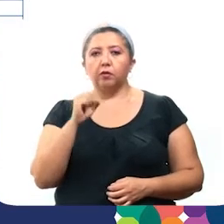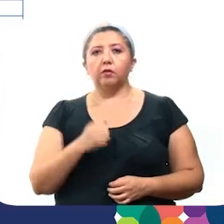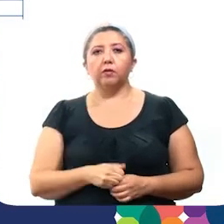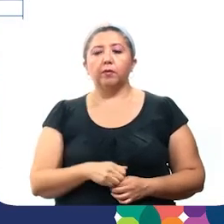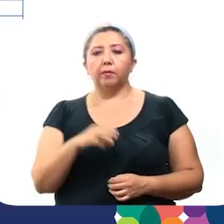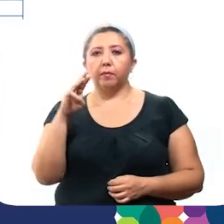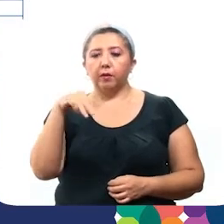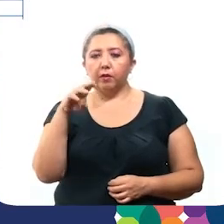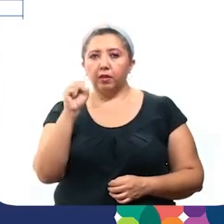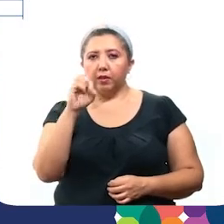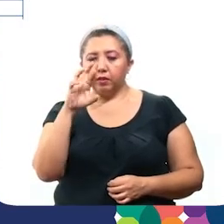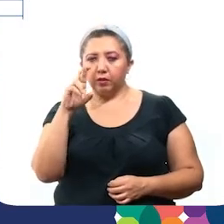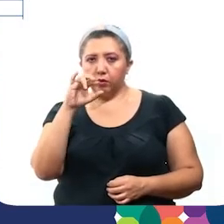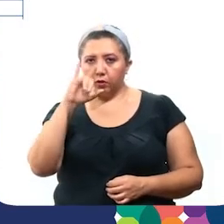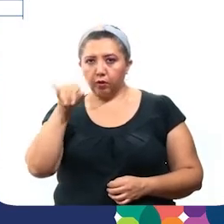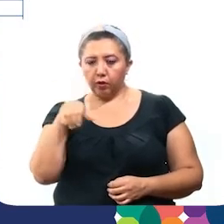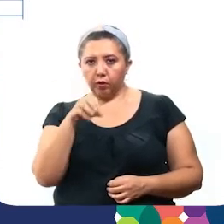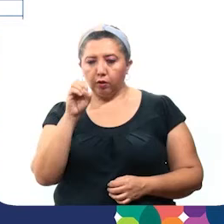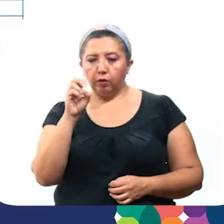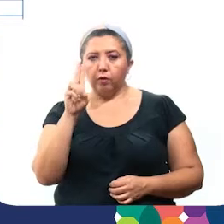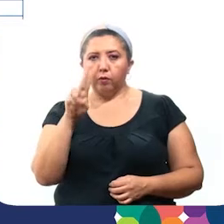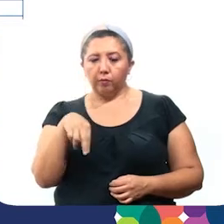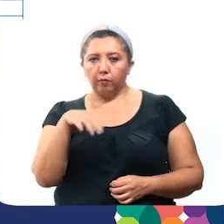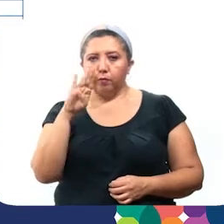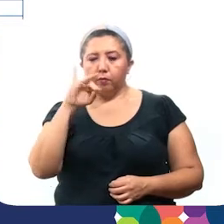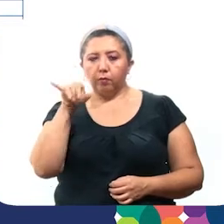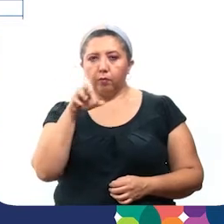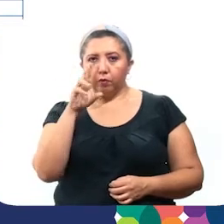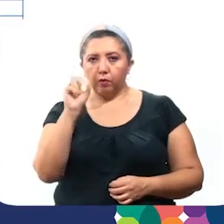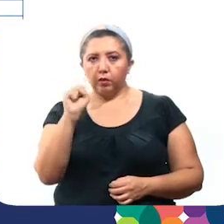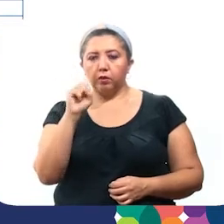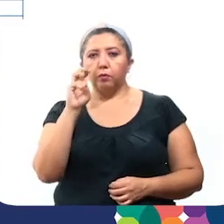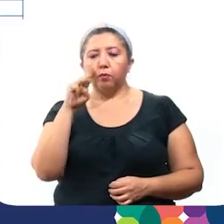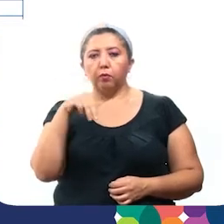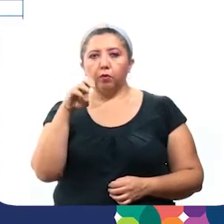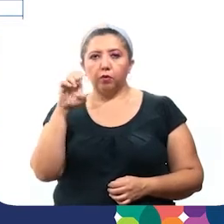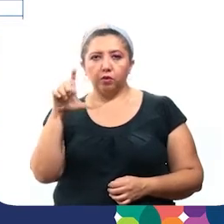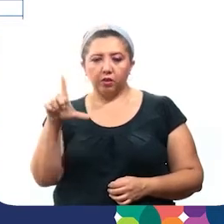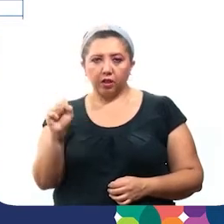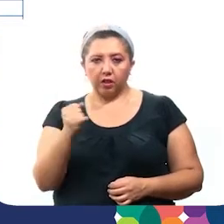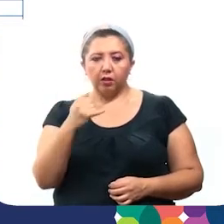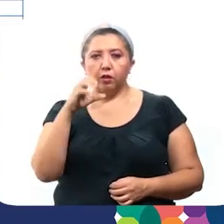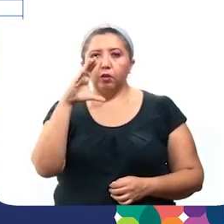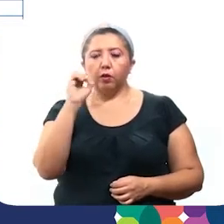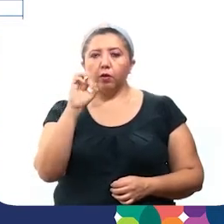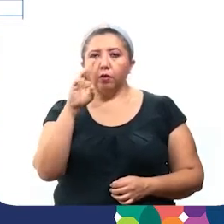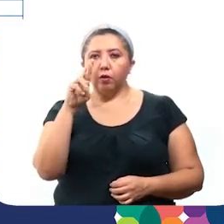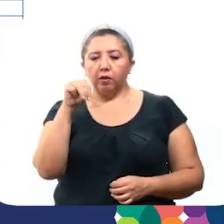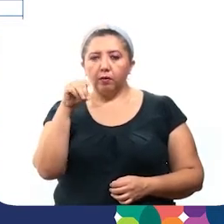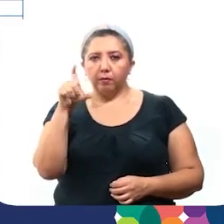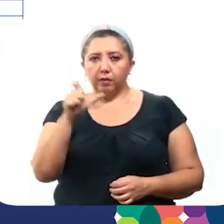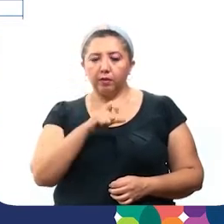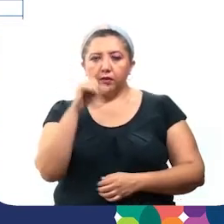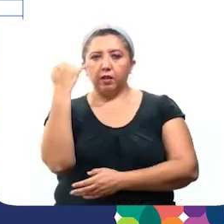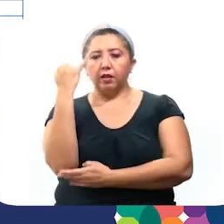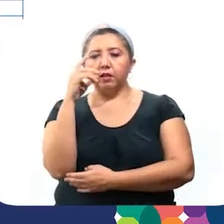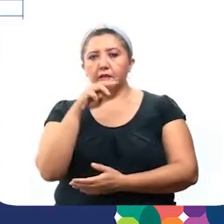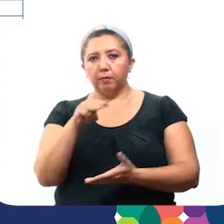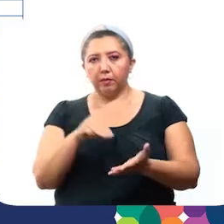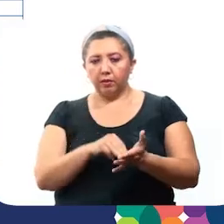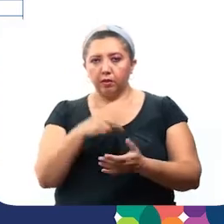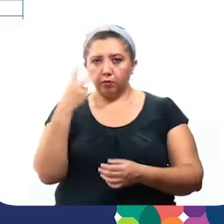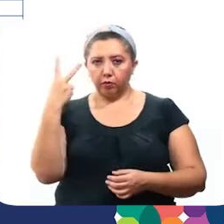Alegre, Manuel Crescencio Rejón, Chuburná de Hidalgo, Bojorques, Mulsay, Yucalpetén, Cordemex, Jardines de Mérida,